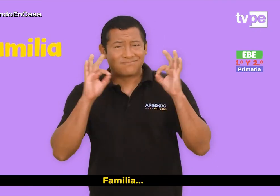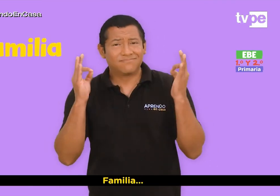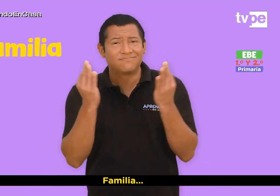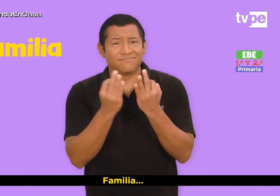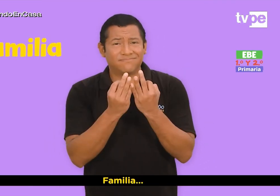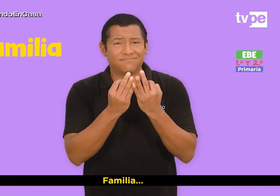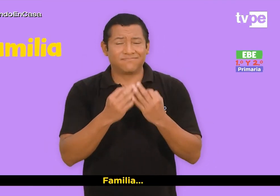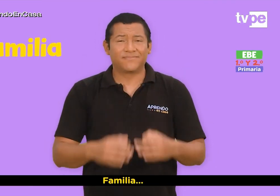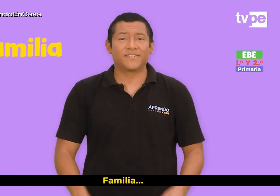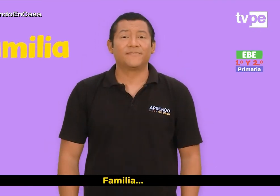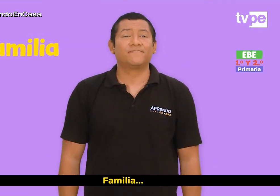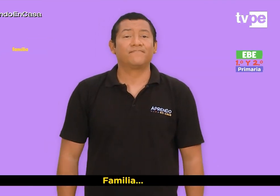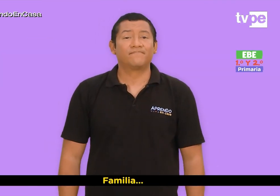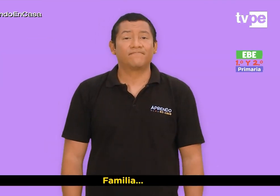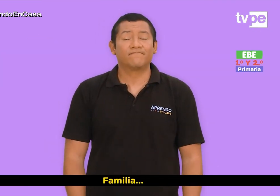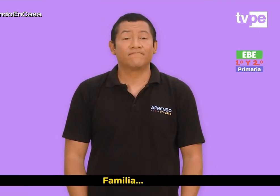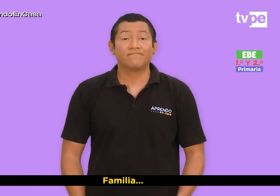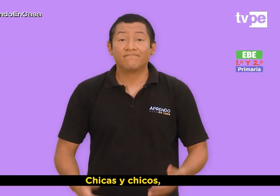Familia.